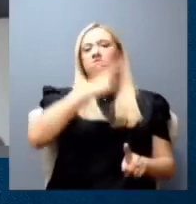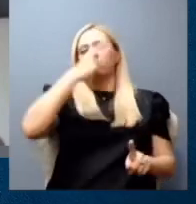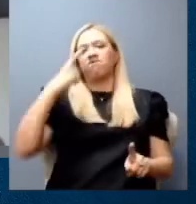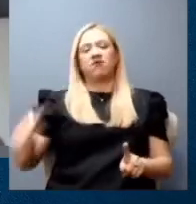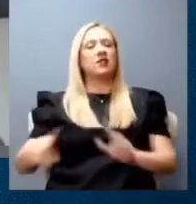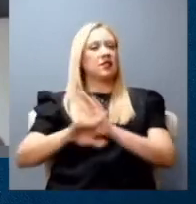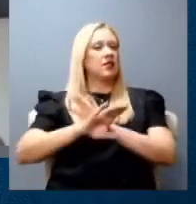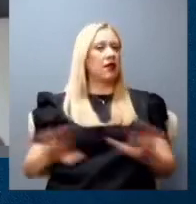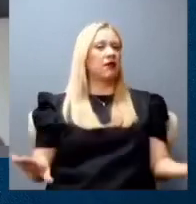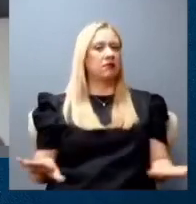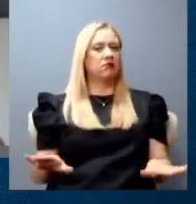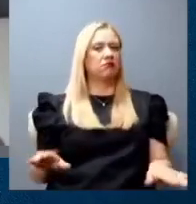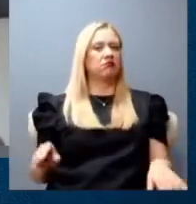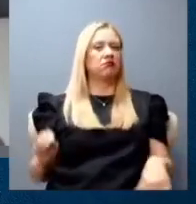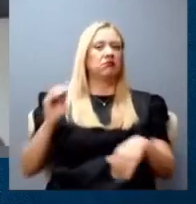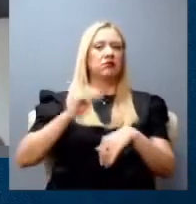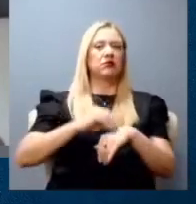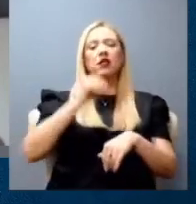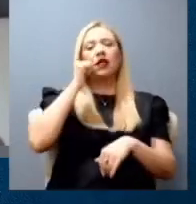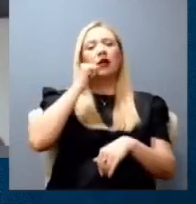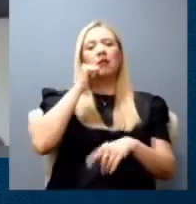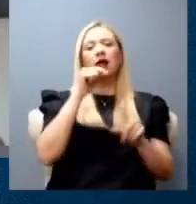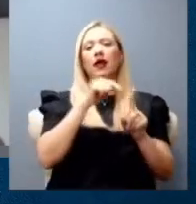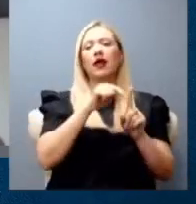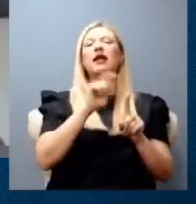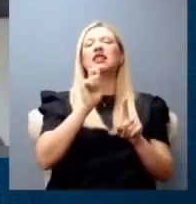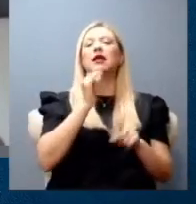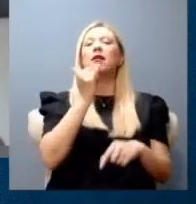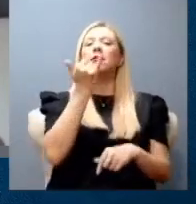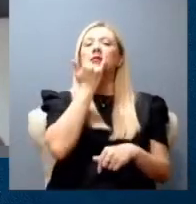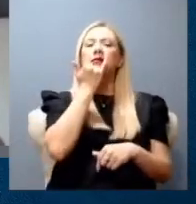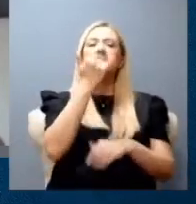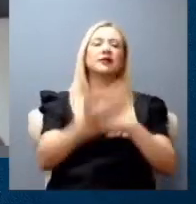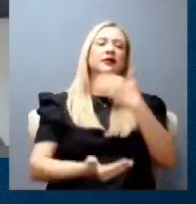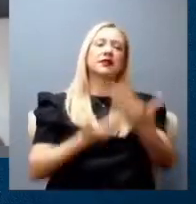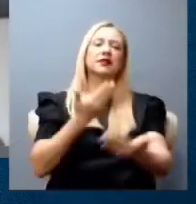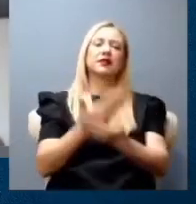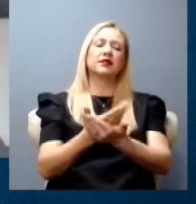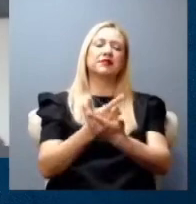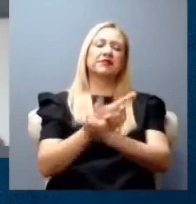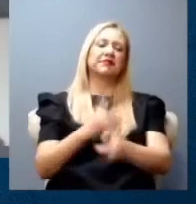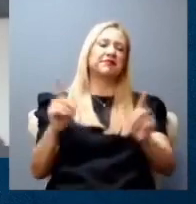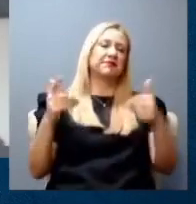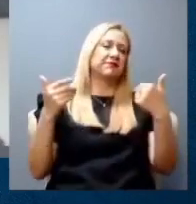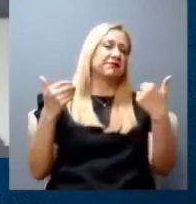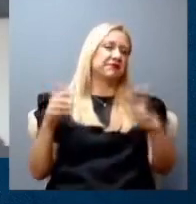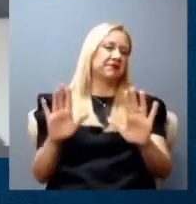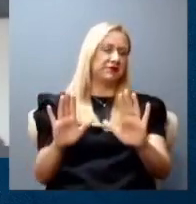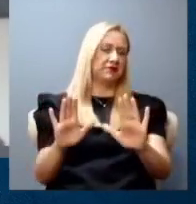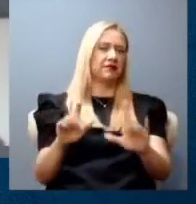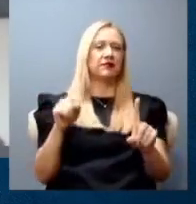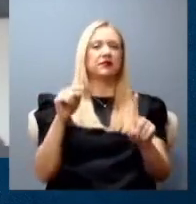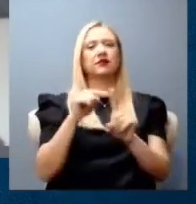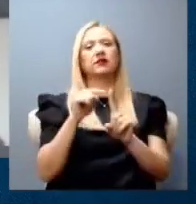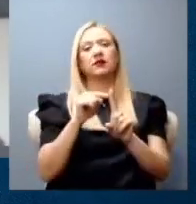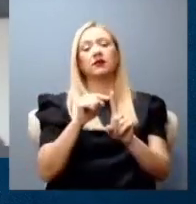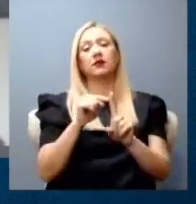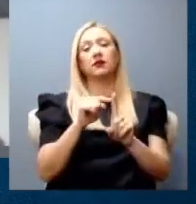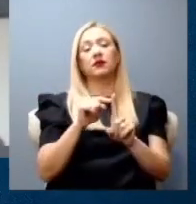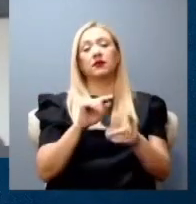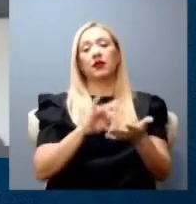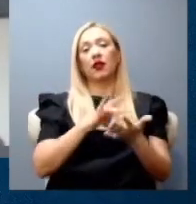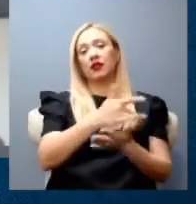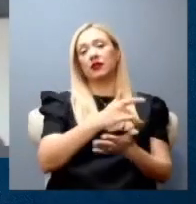solía recurrirse a la figura de la amnistía. Y la amnistía es ese mecanismo jurídico mediante